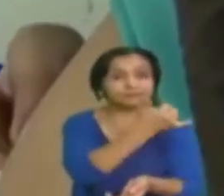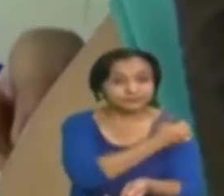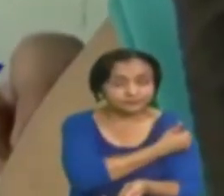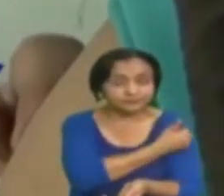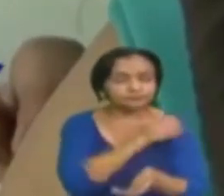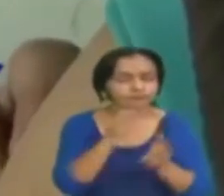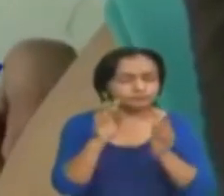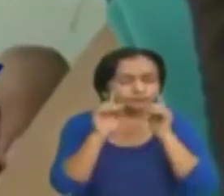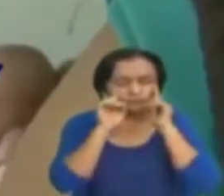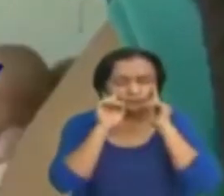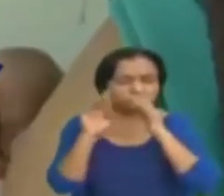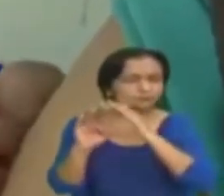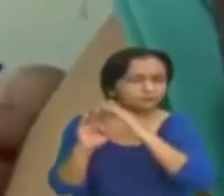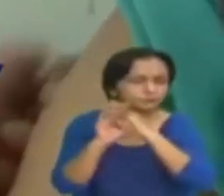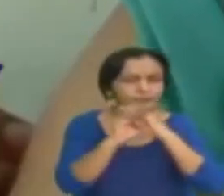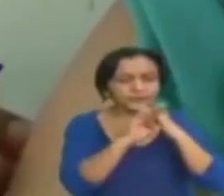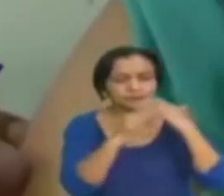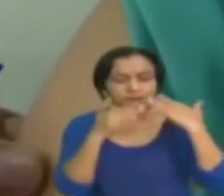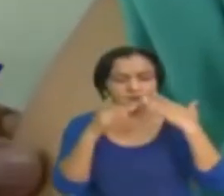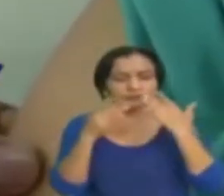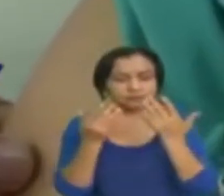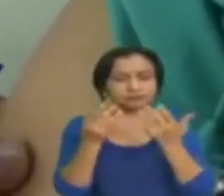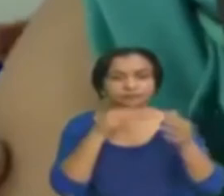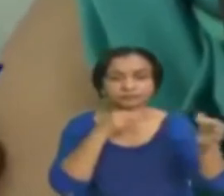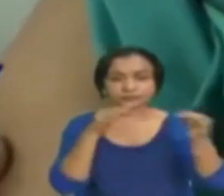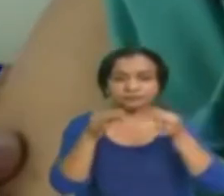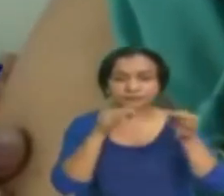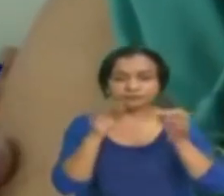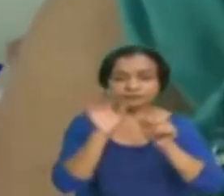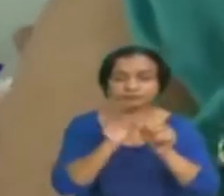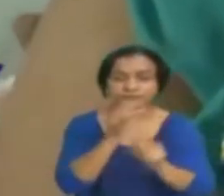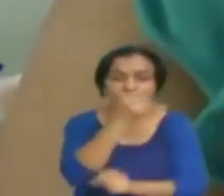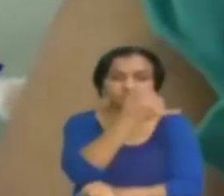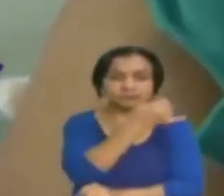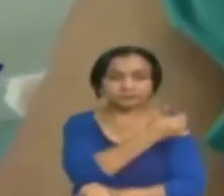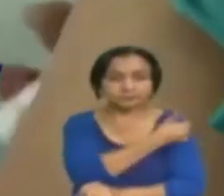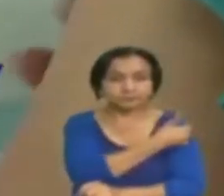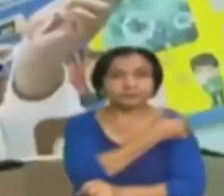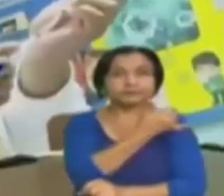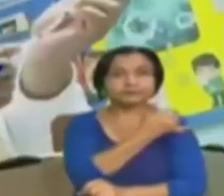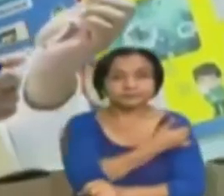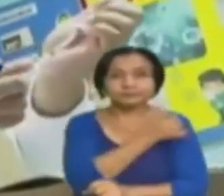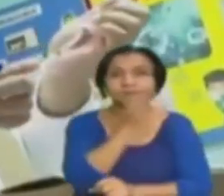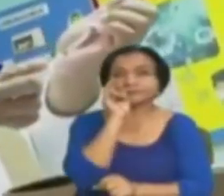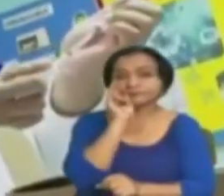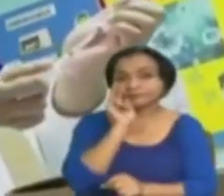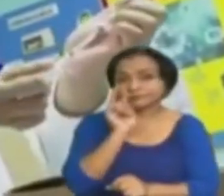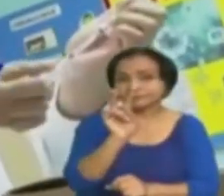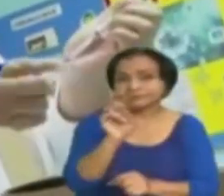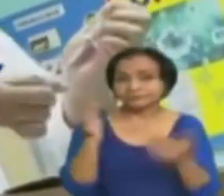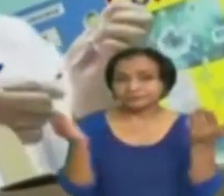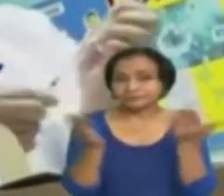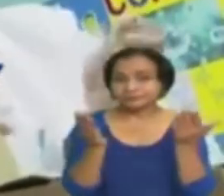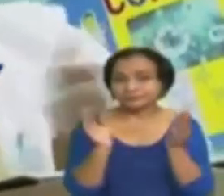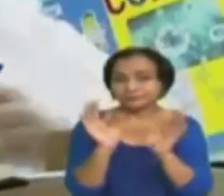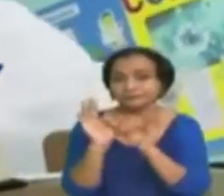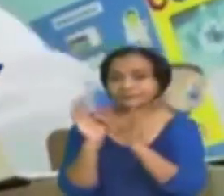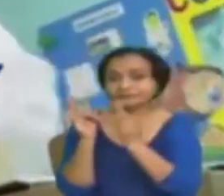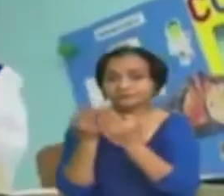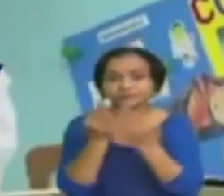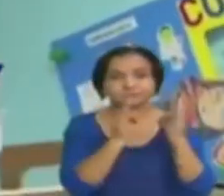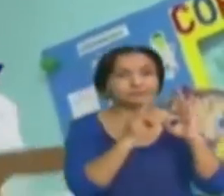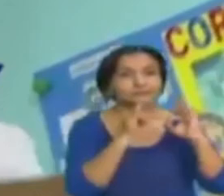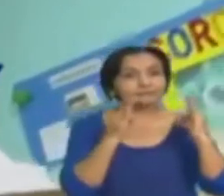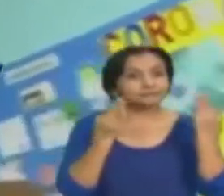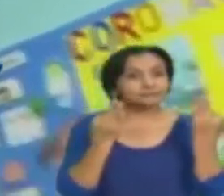India, 135.000 dosis las que recibimos desde la India, una parte donada por su gobierno